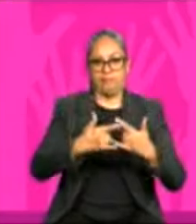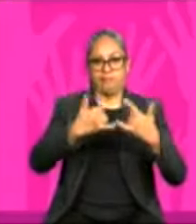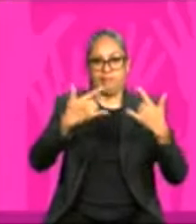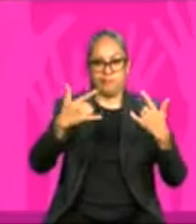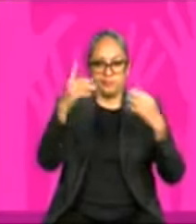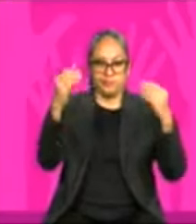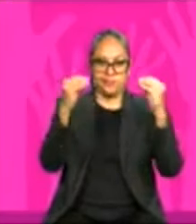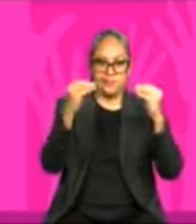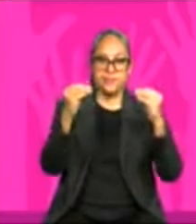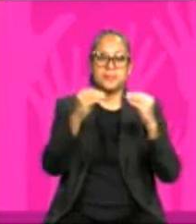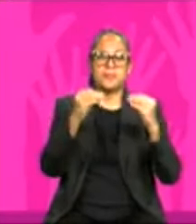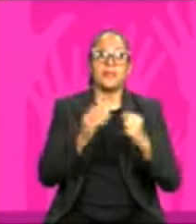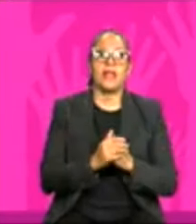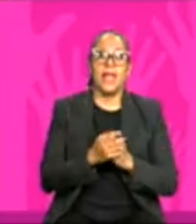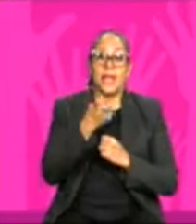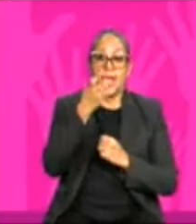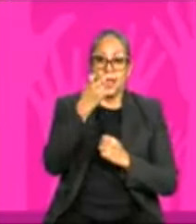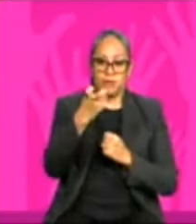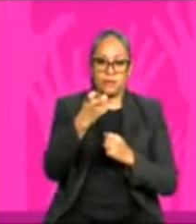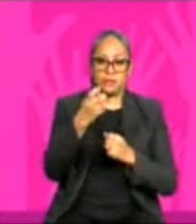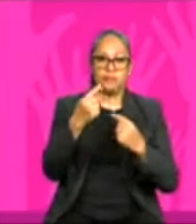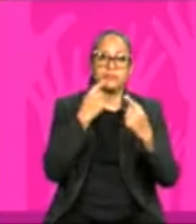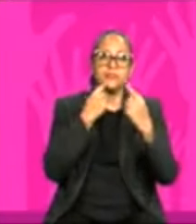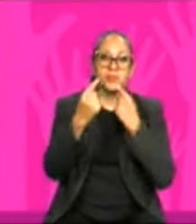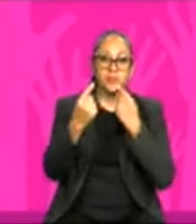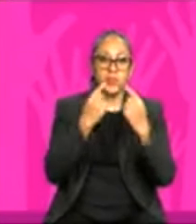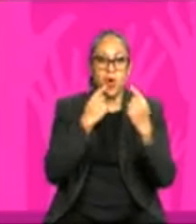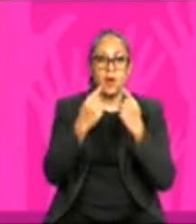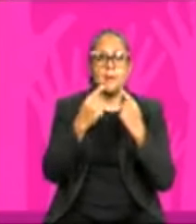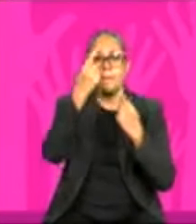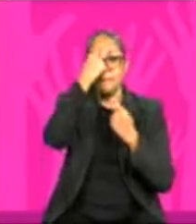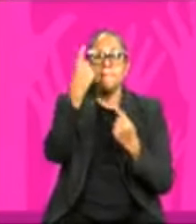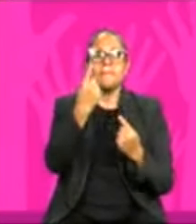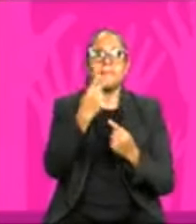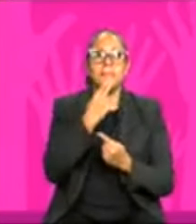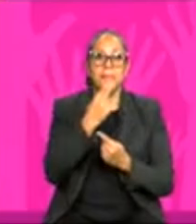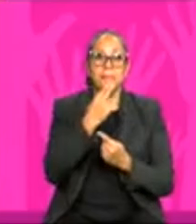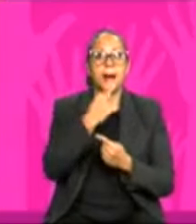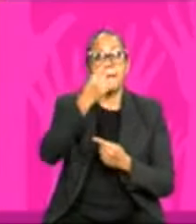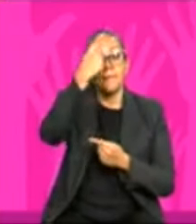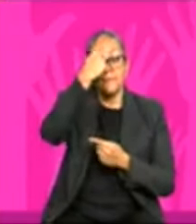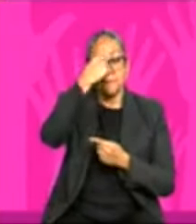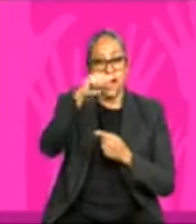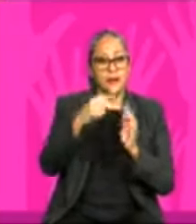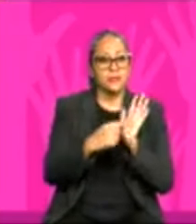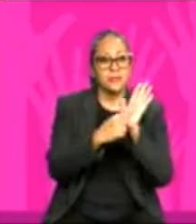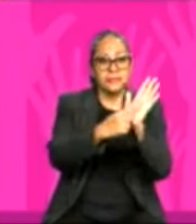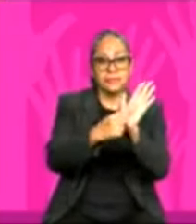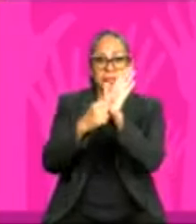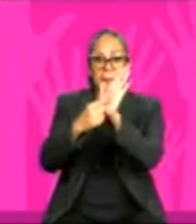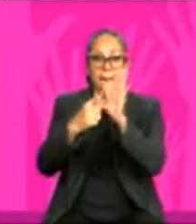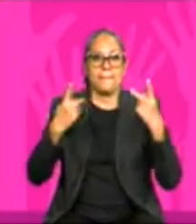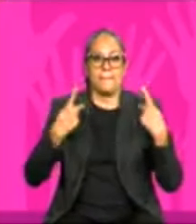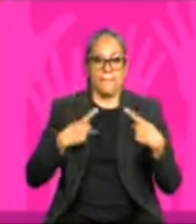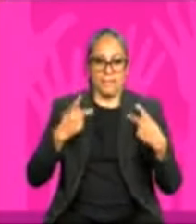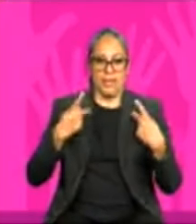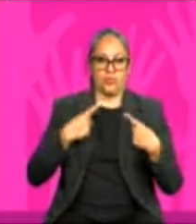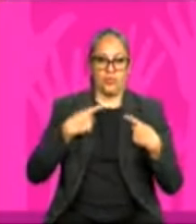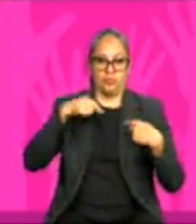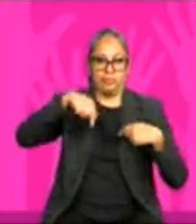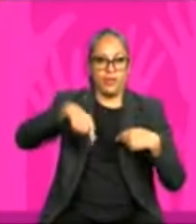las plataformas. Este espacio de diálogo nos va a permitir demostrarle a las y los morelenses por